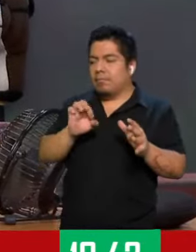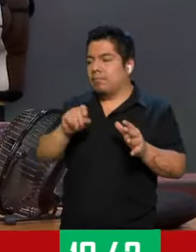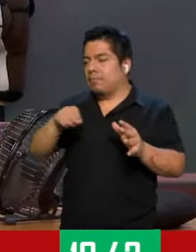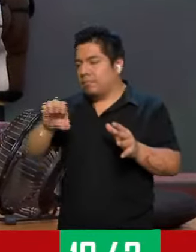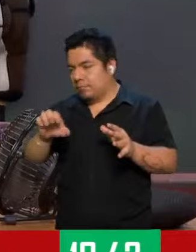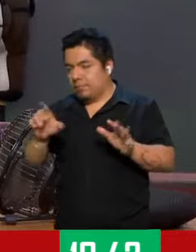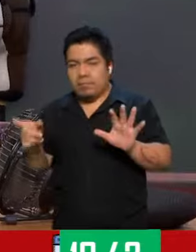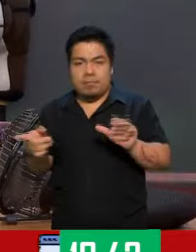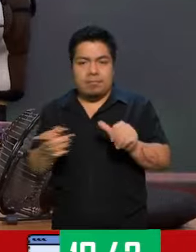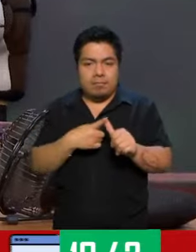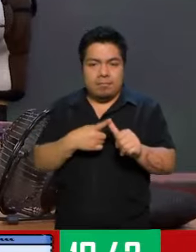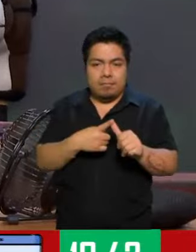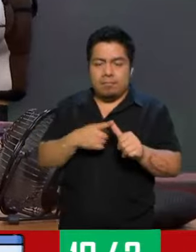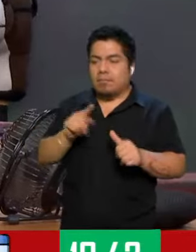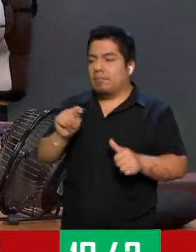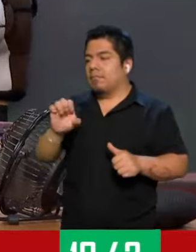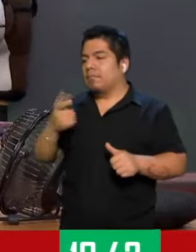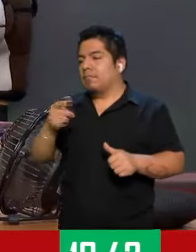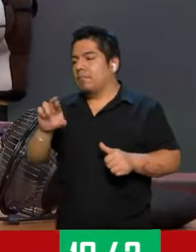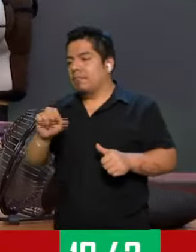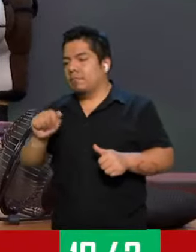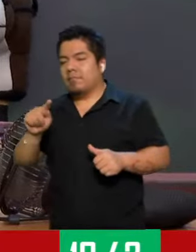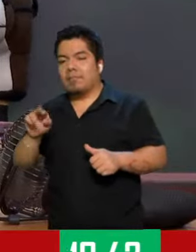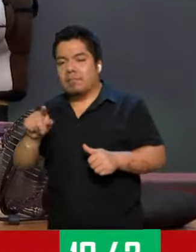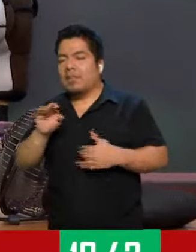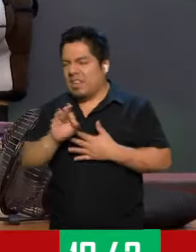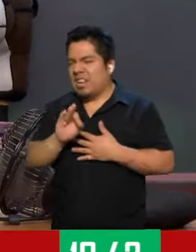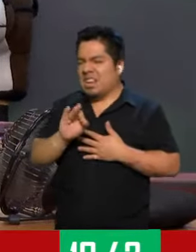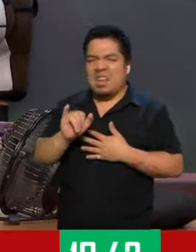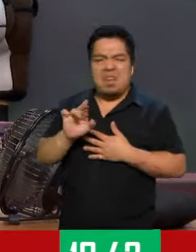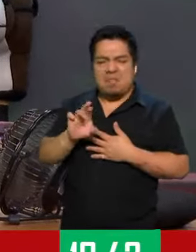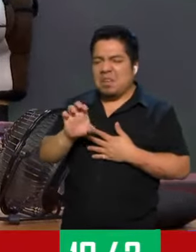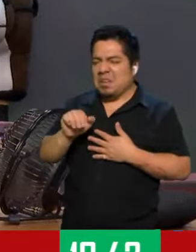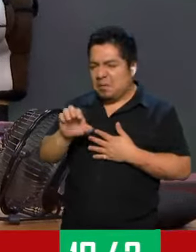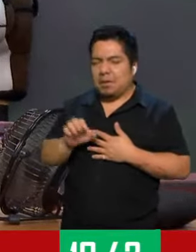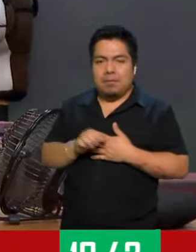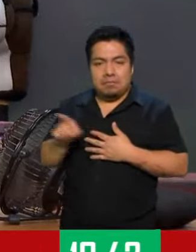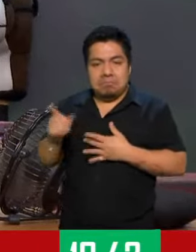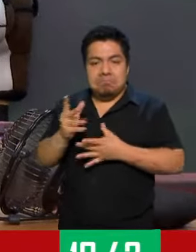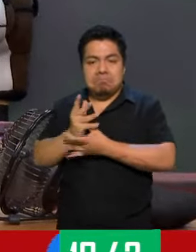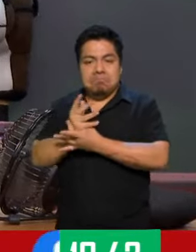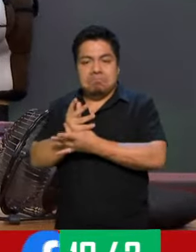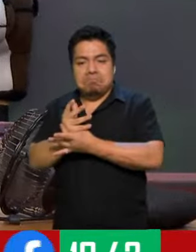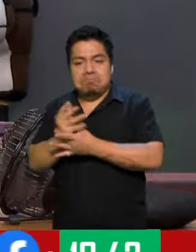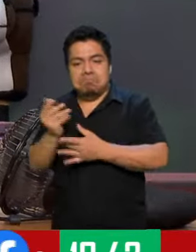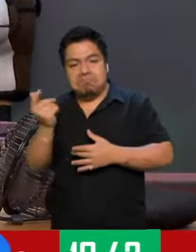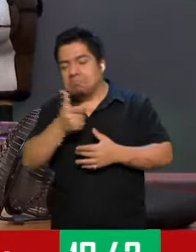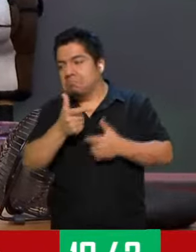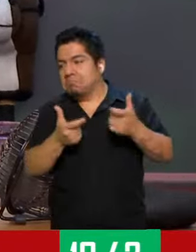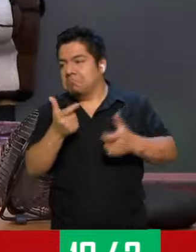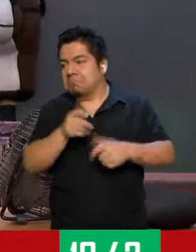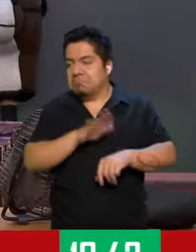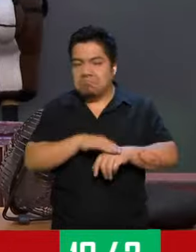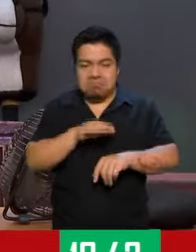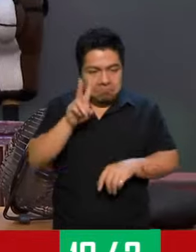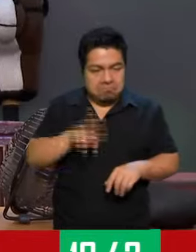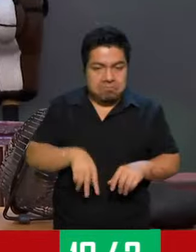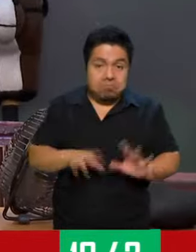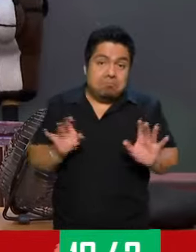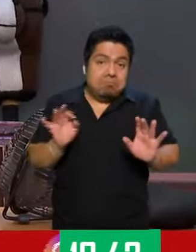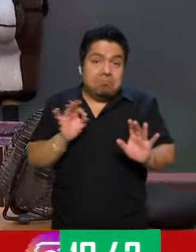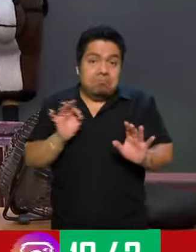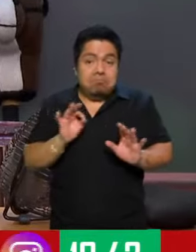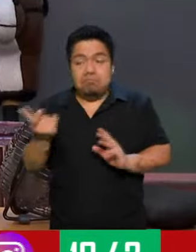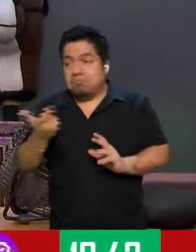Firme. El de Tigres del Norte, no, el de Firme. El de Grupo Firme. Porque ellos dijeron que habían pagado la mayoría. A ver si es cierto, no vaya a ser